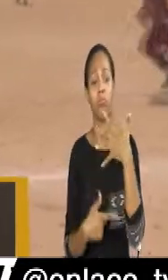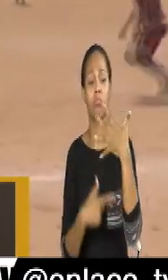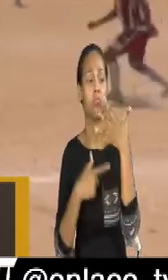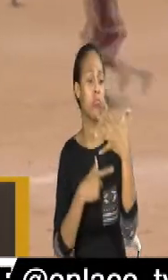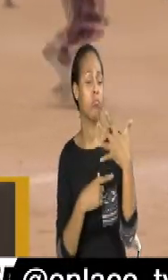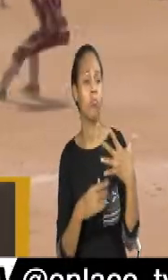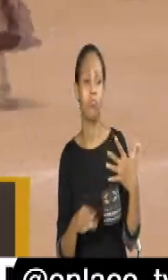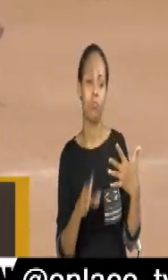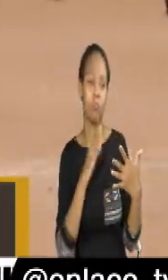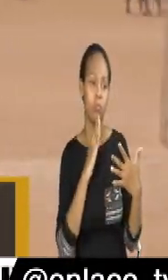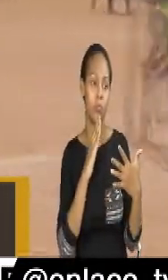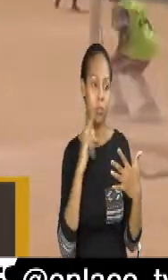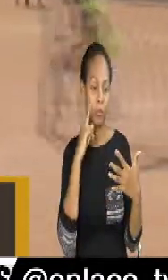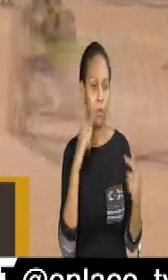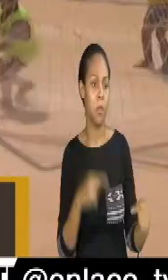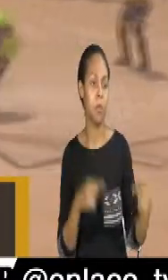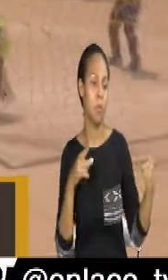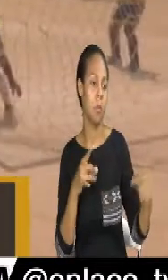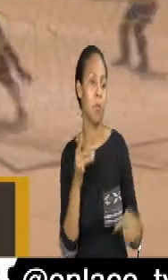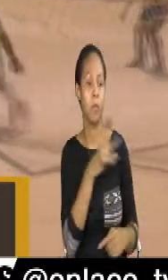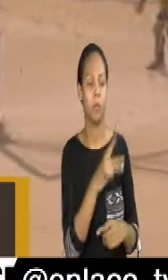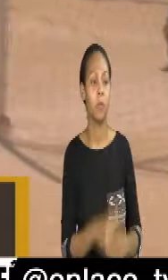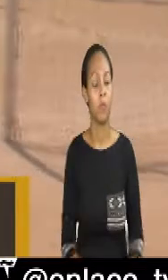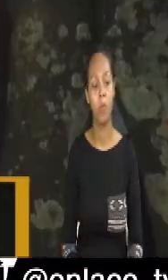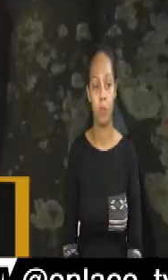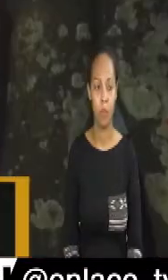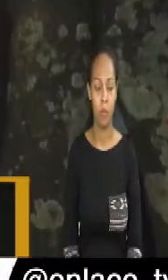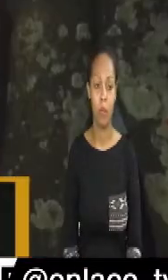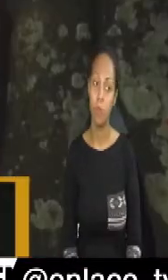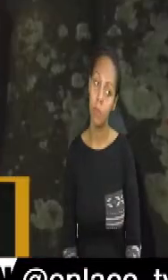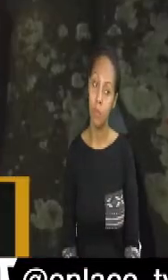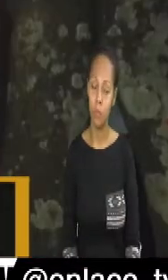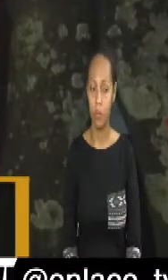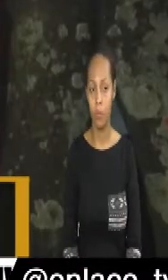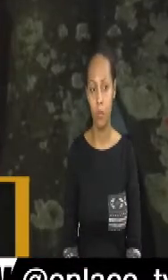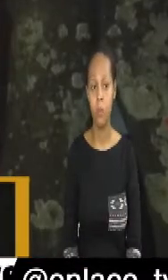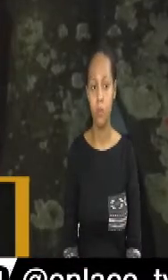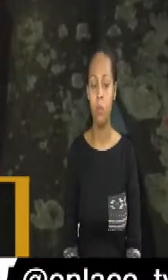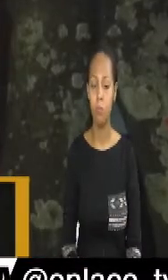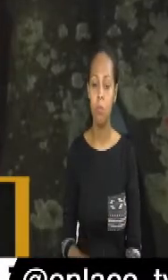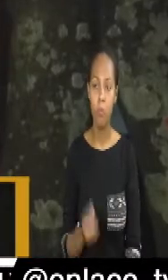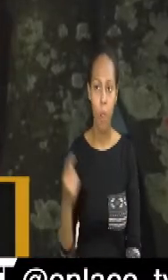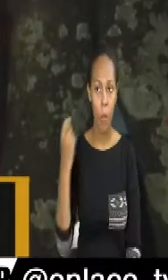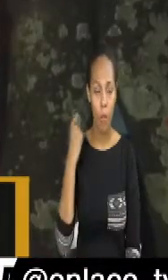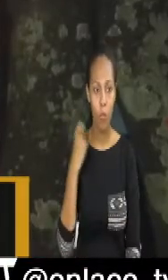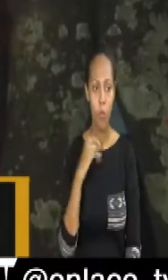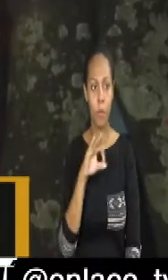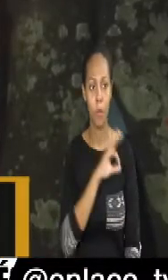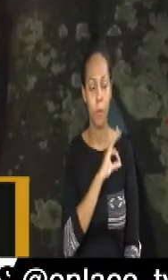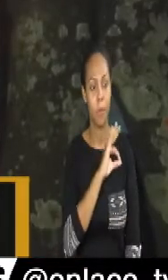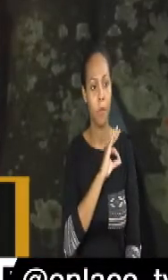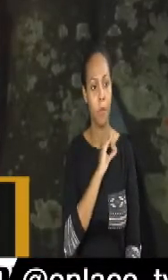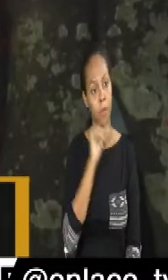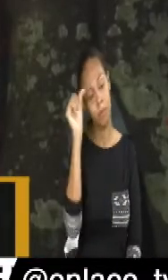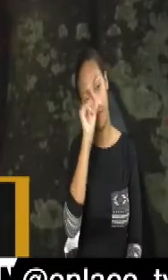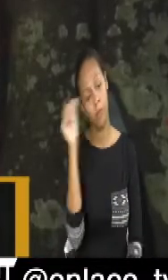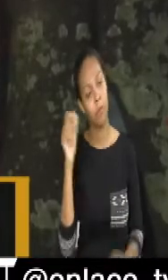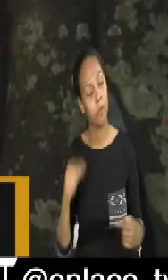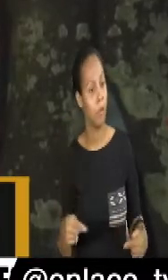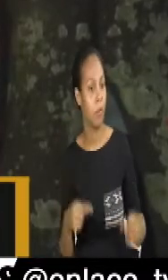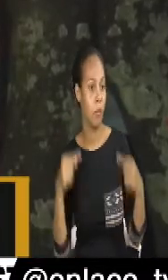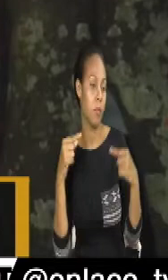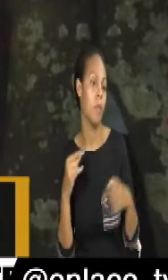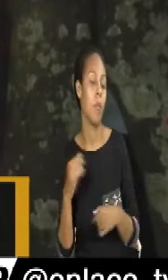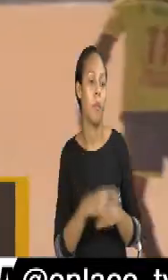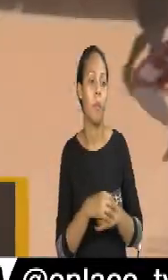han tenido mayor nivel competitivo. Bueno, este fin de semana se jugó la última fecha de la primera fase,